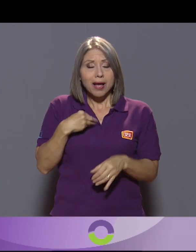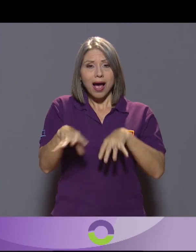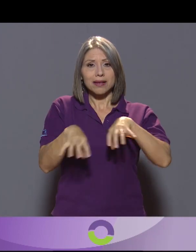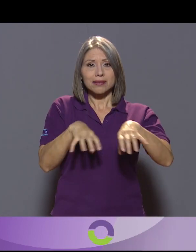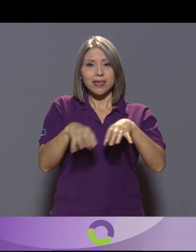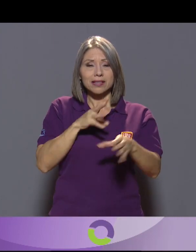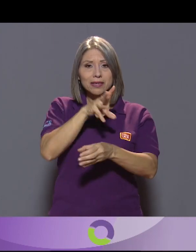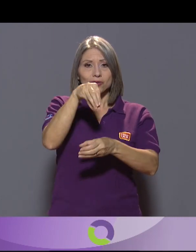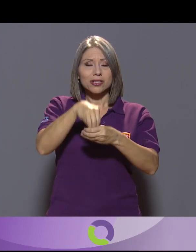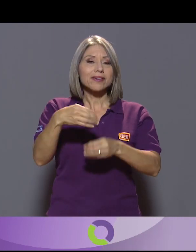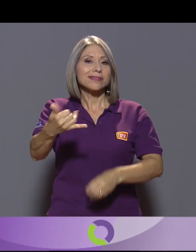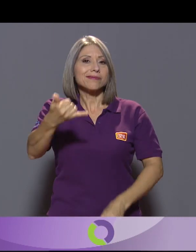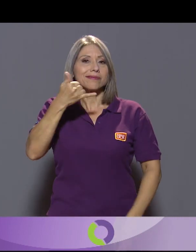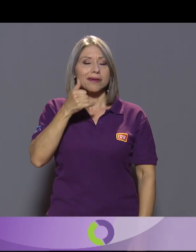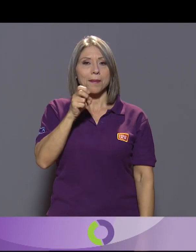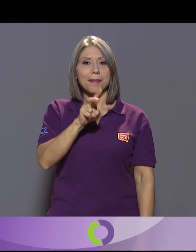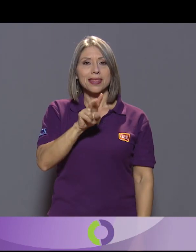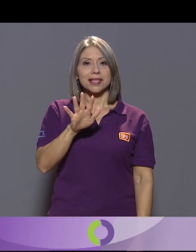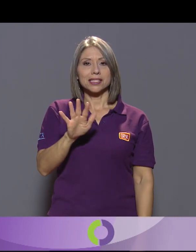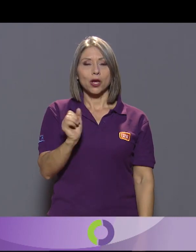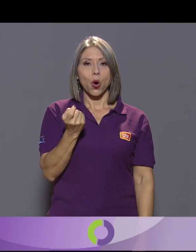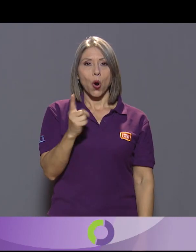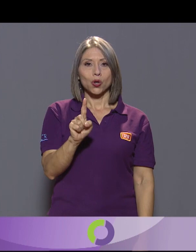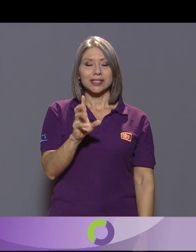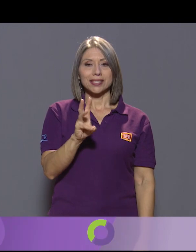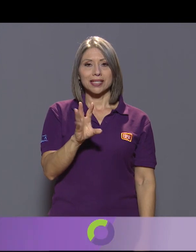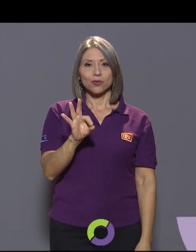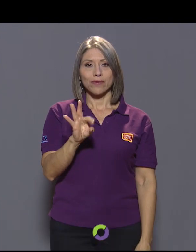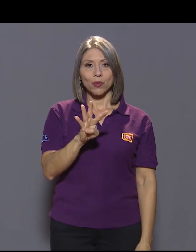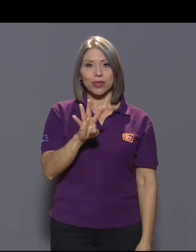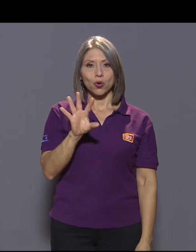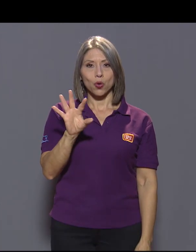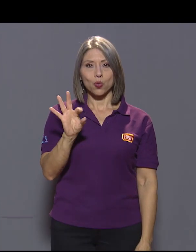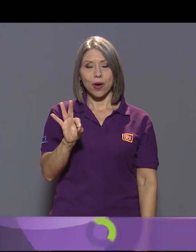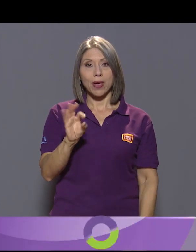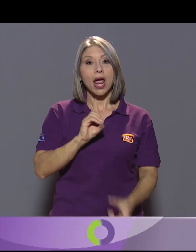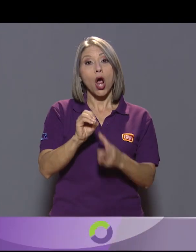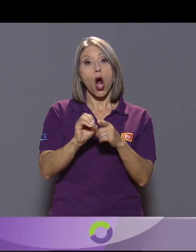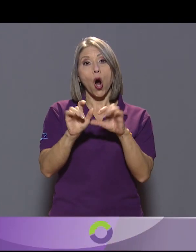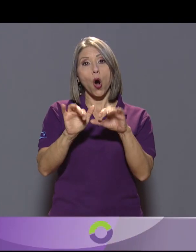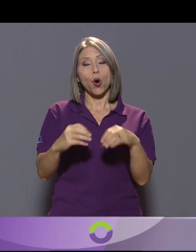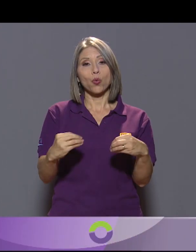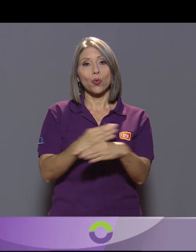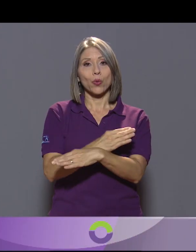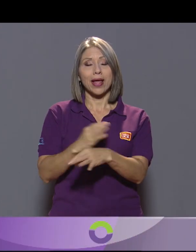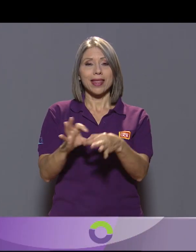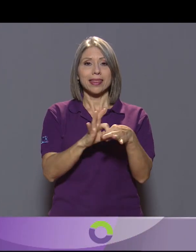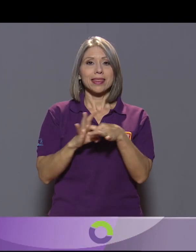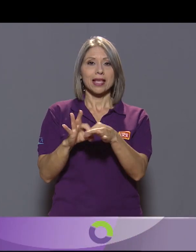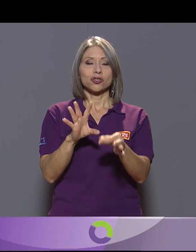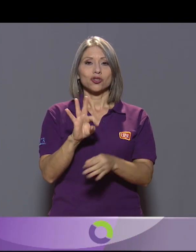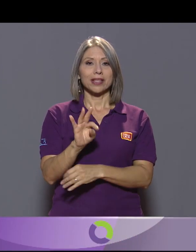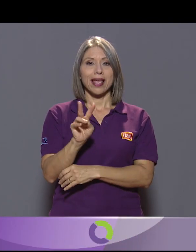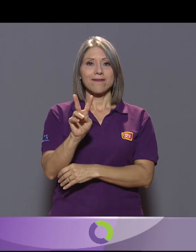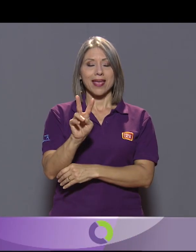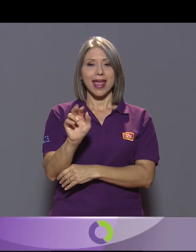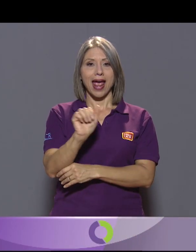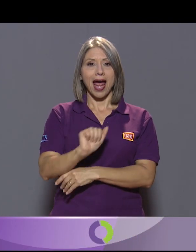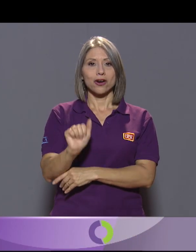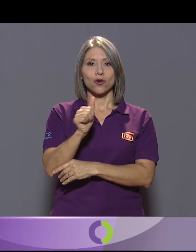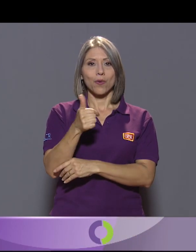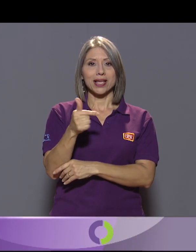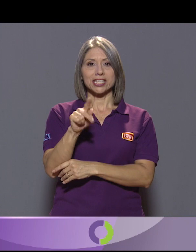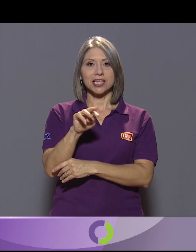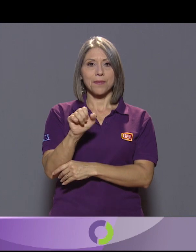actividades inclusivas, llamándonos al 25 11 6 9 49 o escribiéndonos un correo electrónico a nexostv arroba